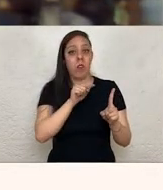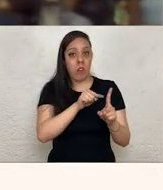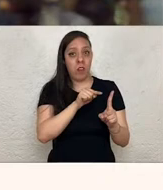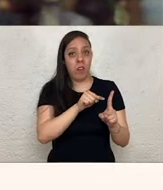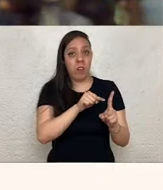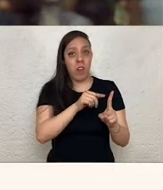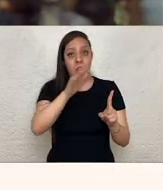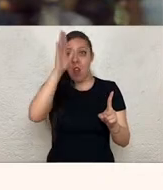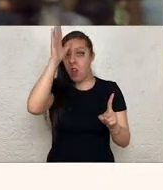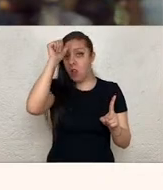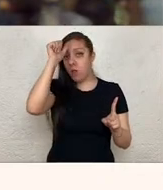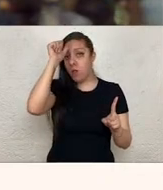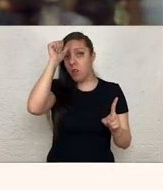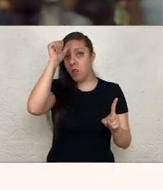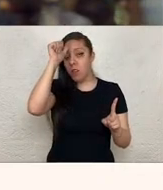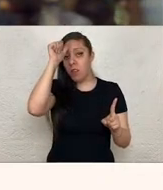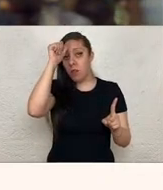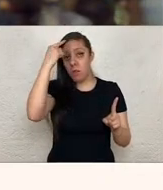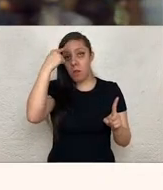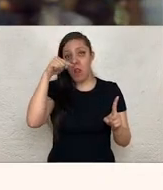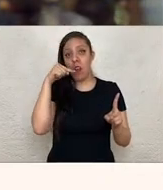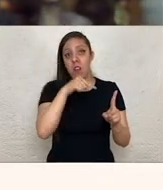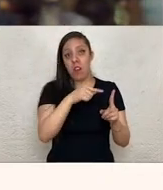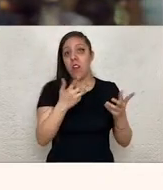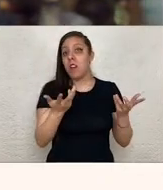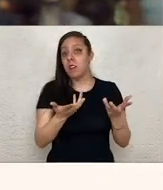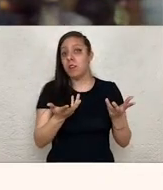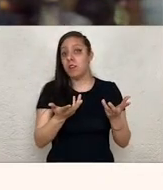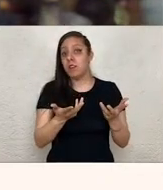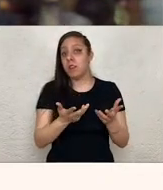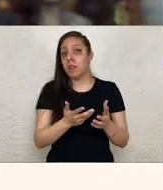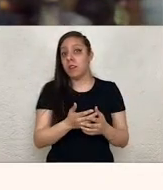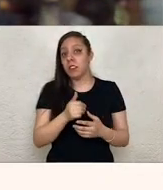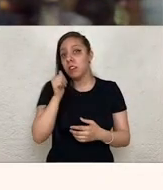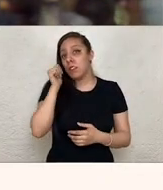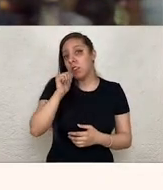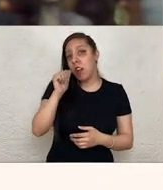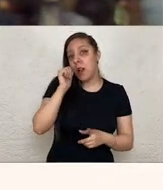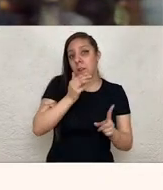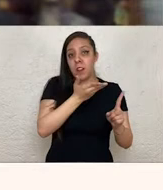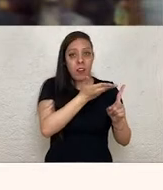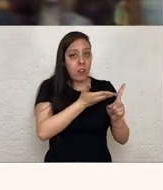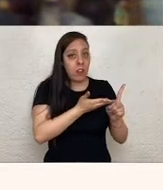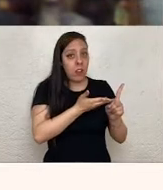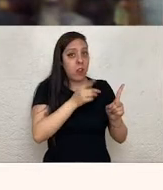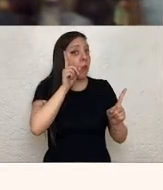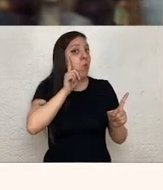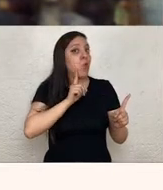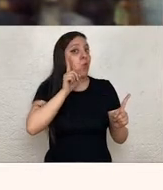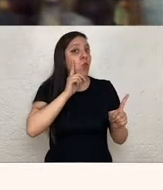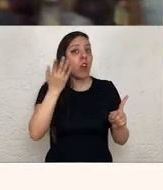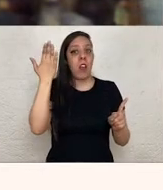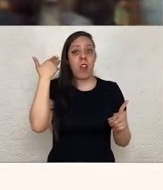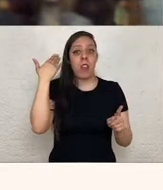acuerdo, porque en las fuentes nahuas parece la idea de que ella siempre decía,